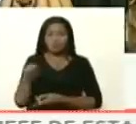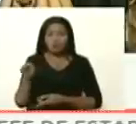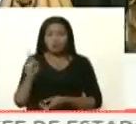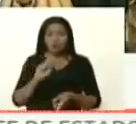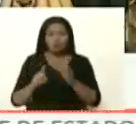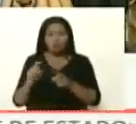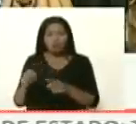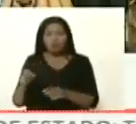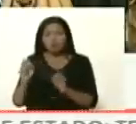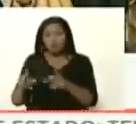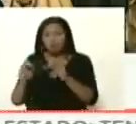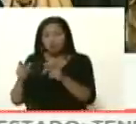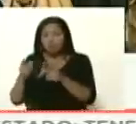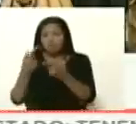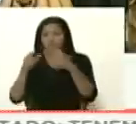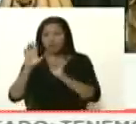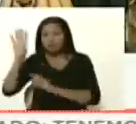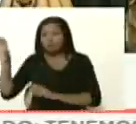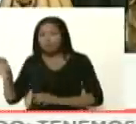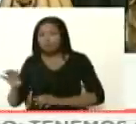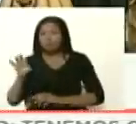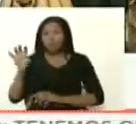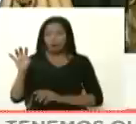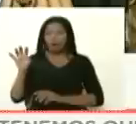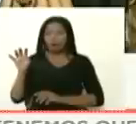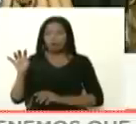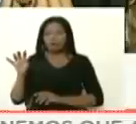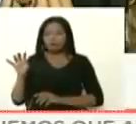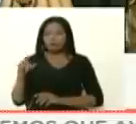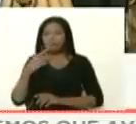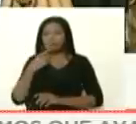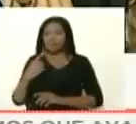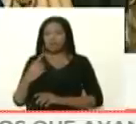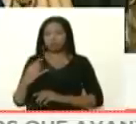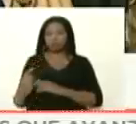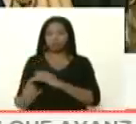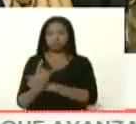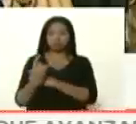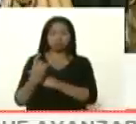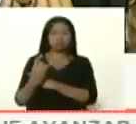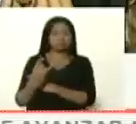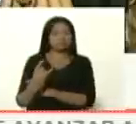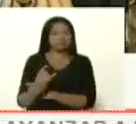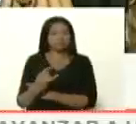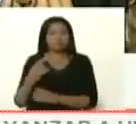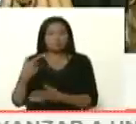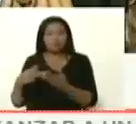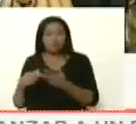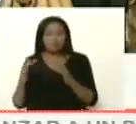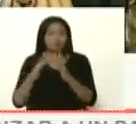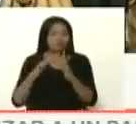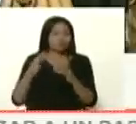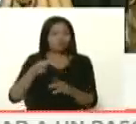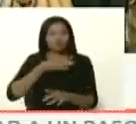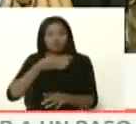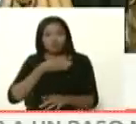algunas oportunidades en el exterior, los engañaron a través de las redes